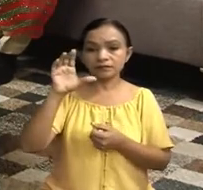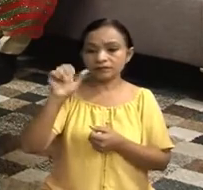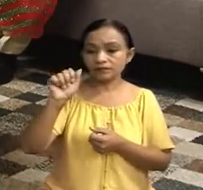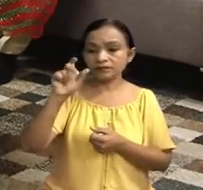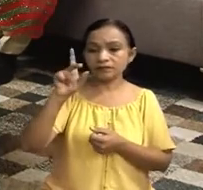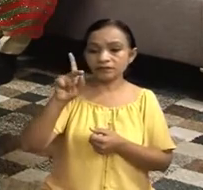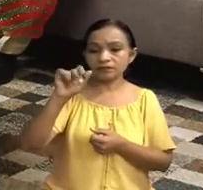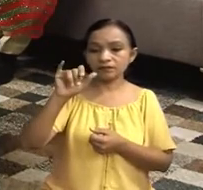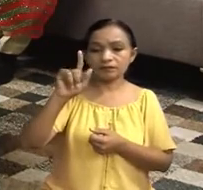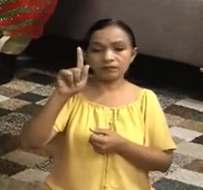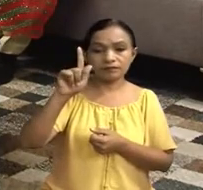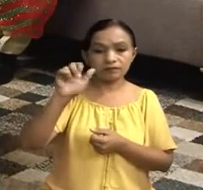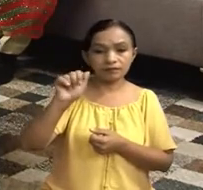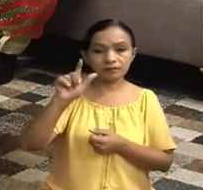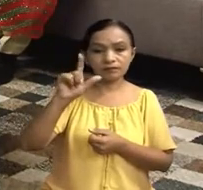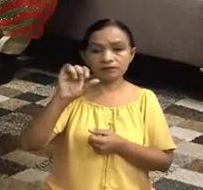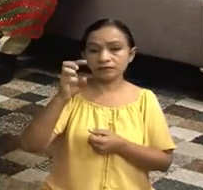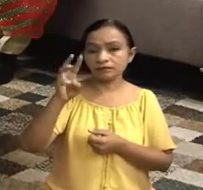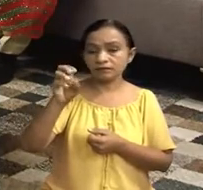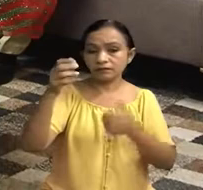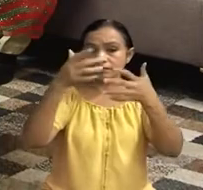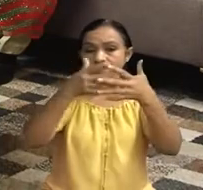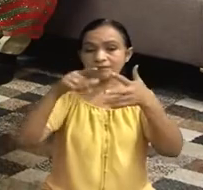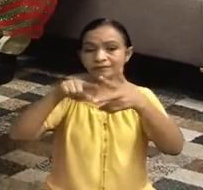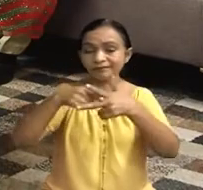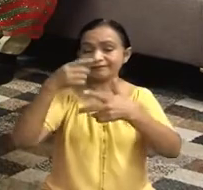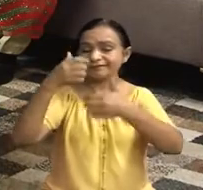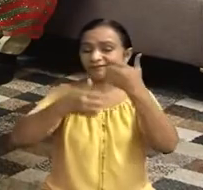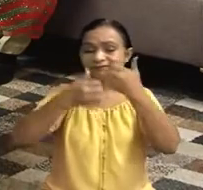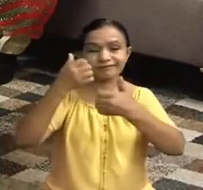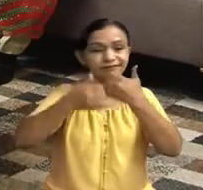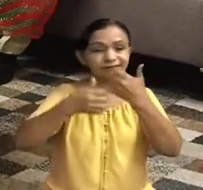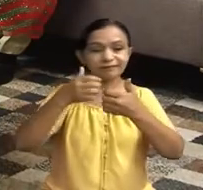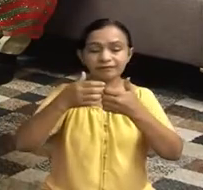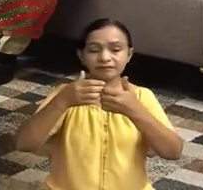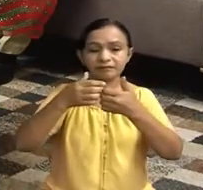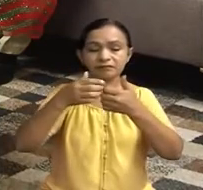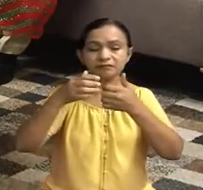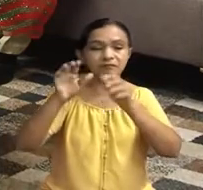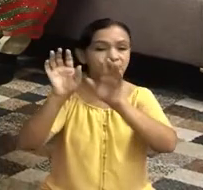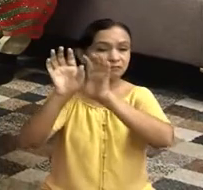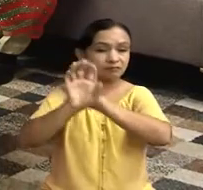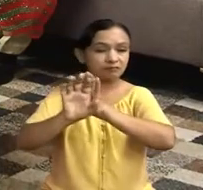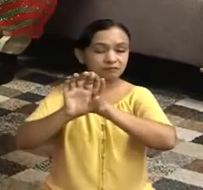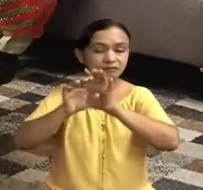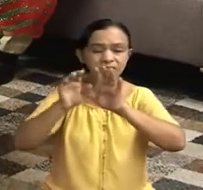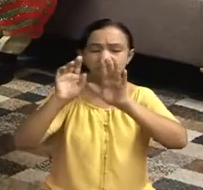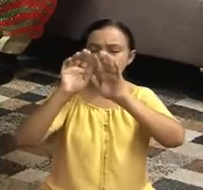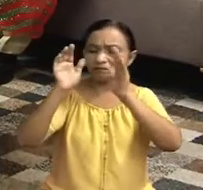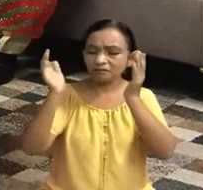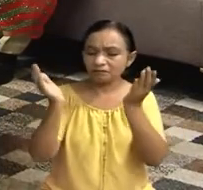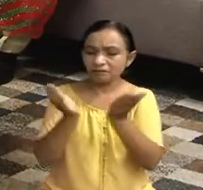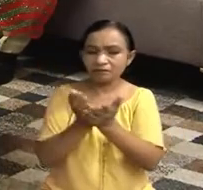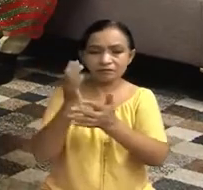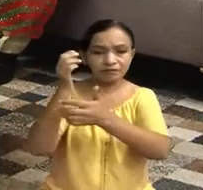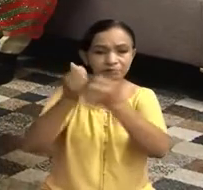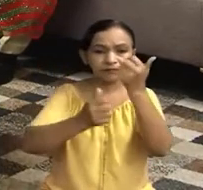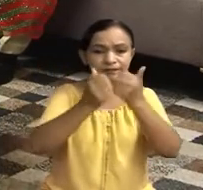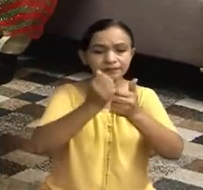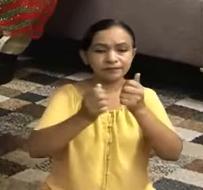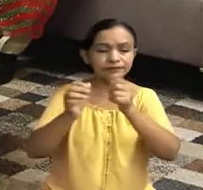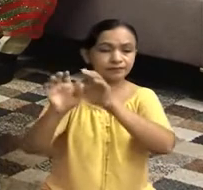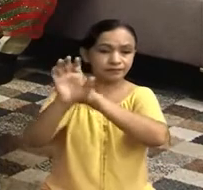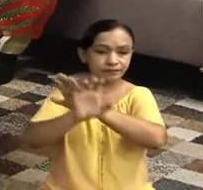del año 2008, que inició en Estados Unidos, y una crisis que se extendió al mundo. y que nos afectó a todos, pero sobre todo al